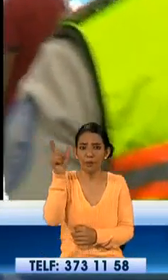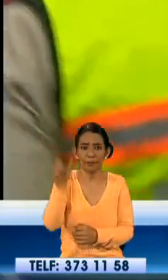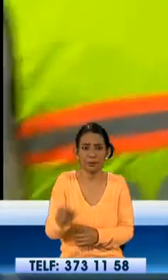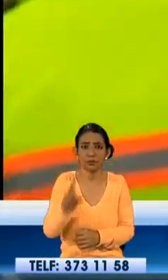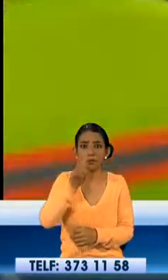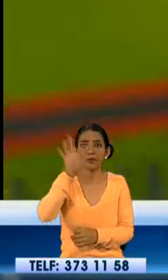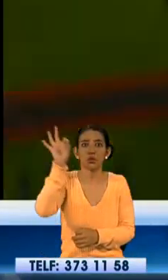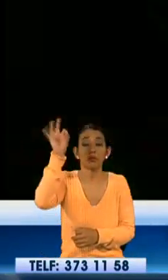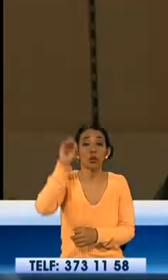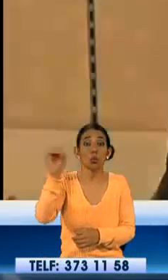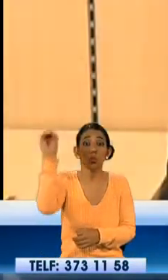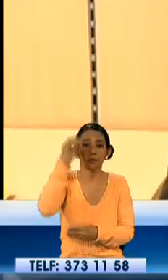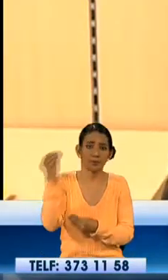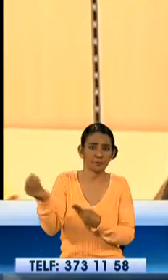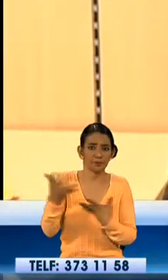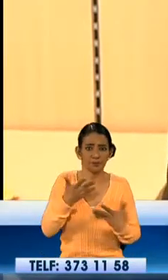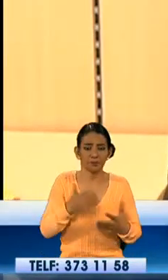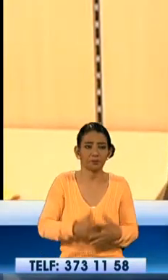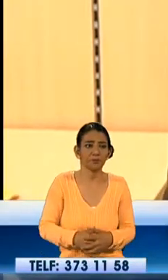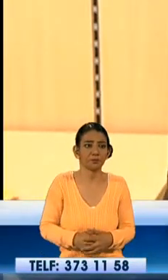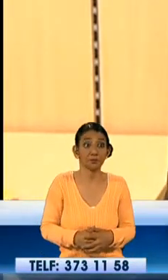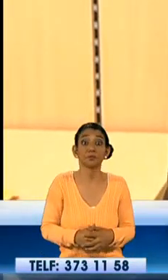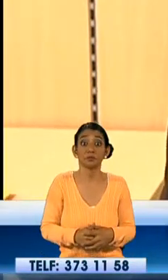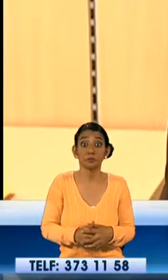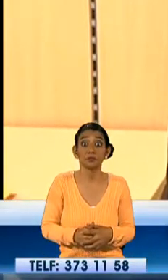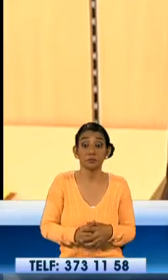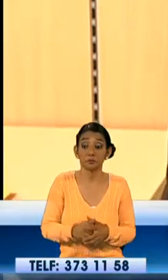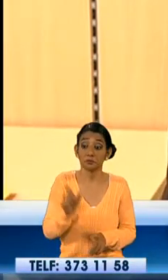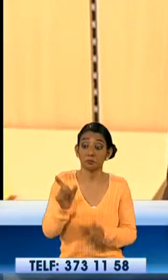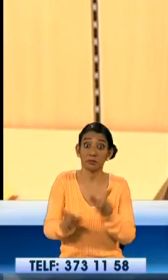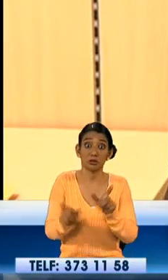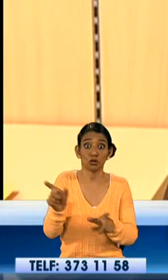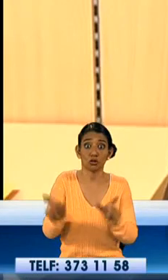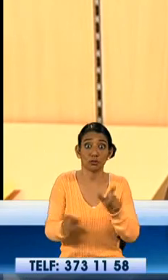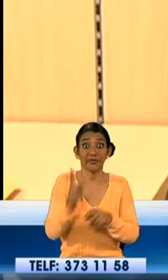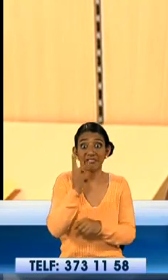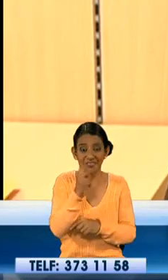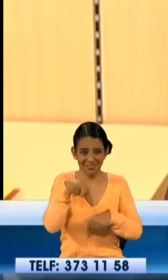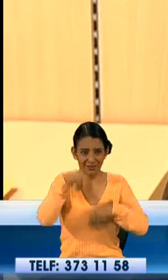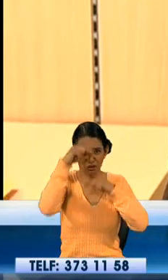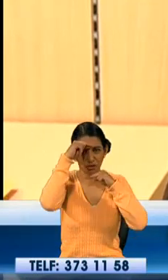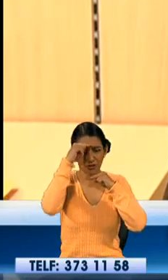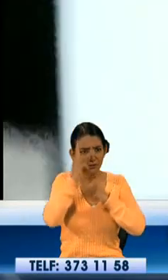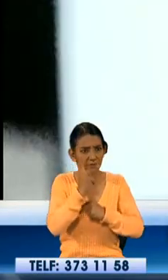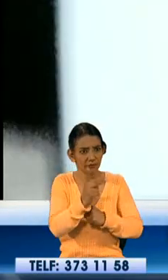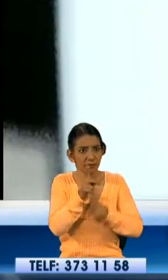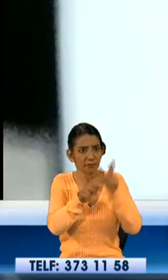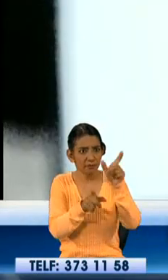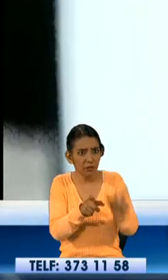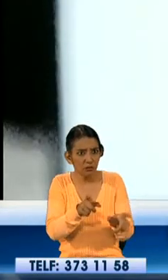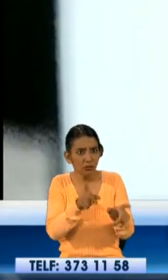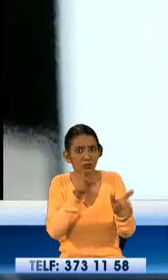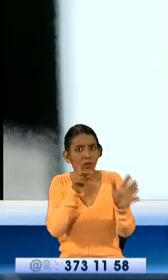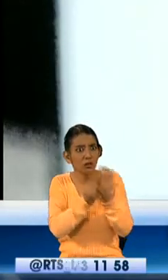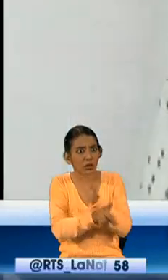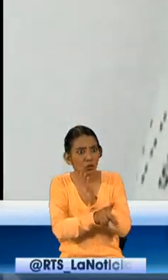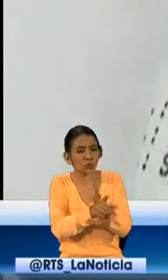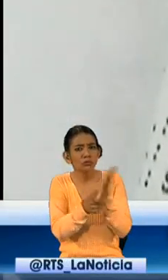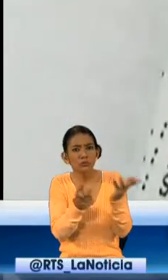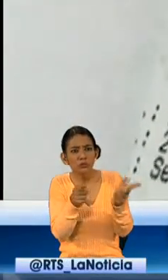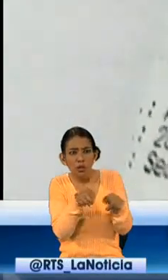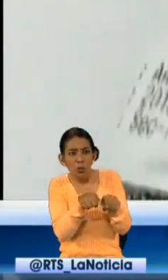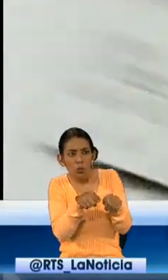29 de octubre. Sí, efectivamente, las personas que vieron a través de los medios de comunicación la forma en que se había estafado